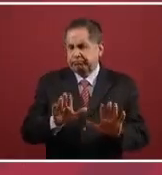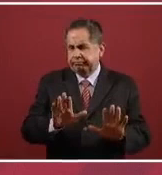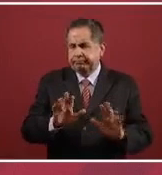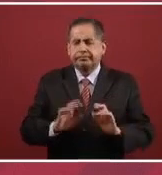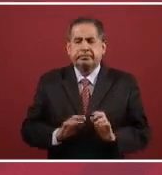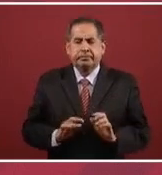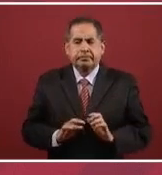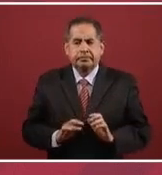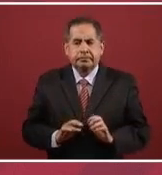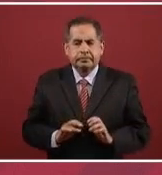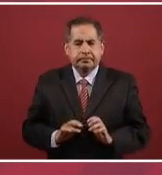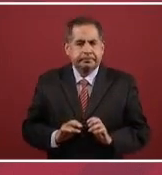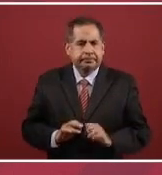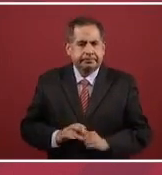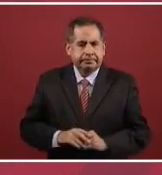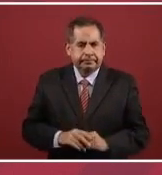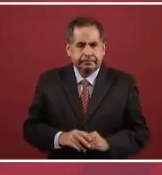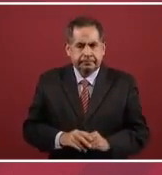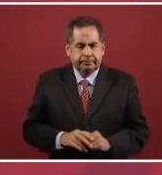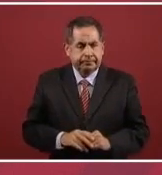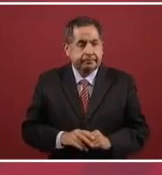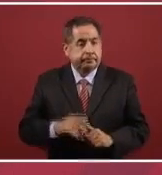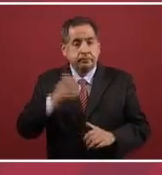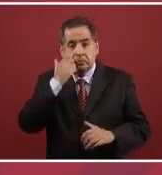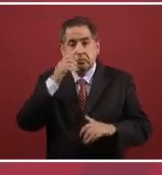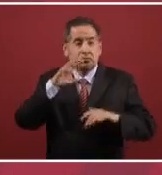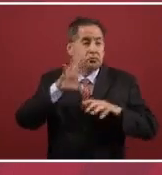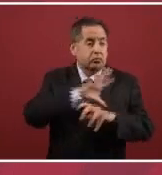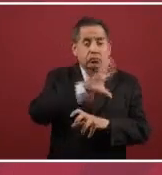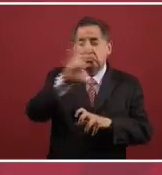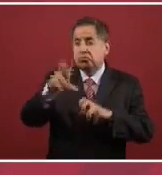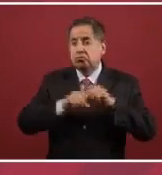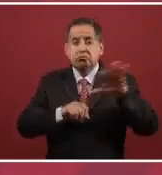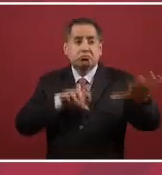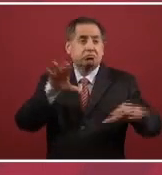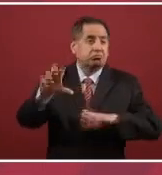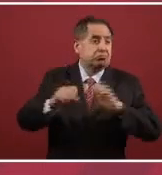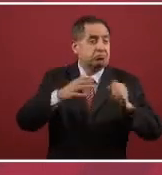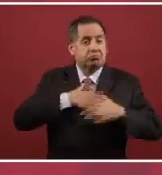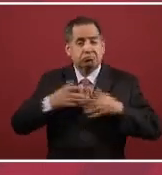El que mucho abarca, poco aprieta.